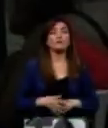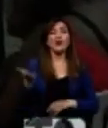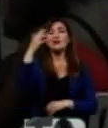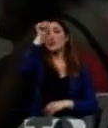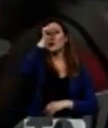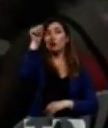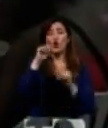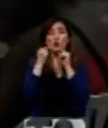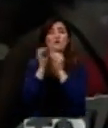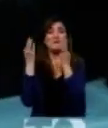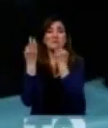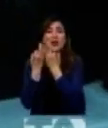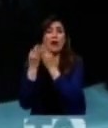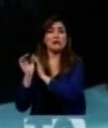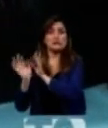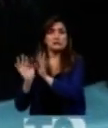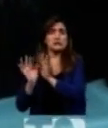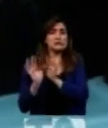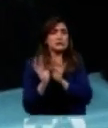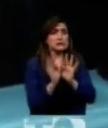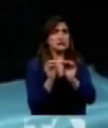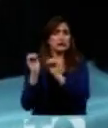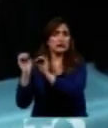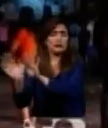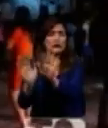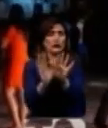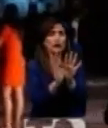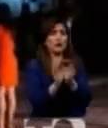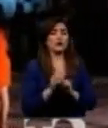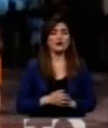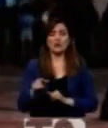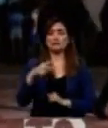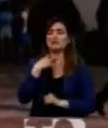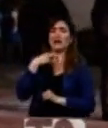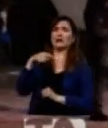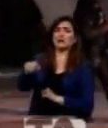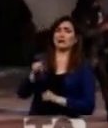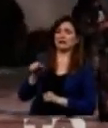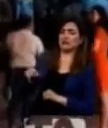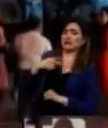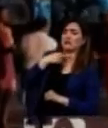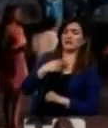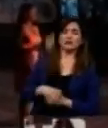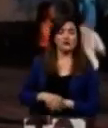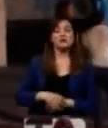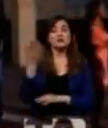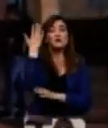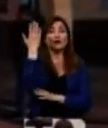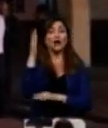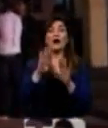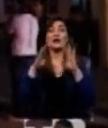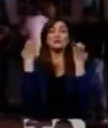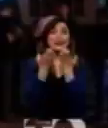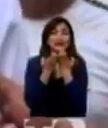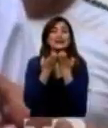empezaron a llegar en grupos familiares, todos con miedo de lo que puede suceder en sus comunidades. El alcalde ha activado el COE cantonal para poder acoger